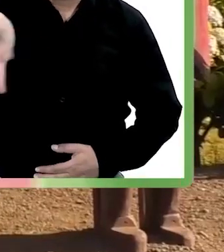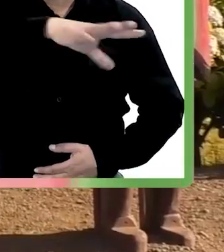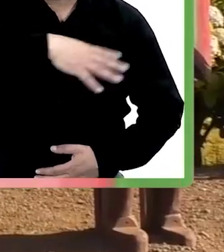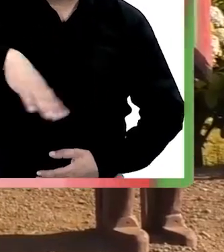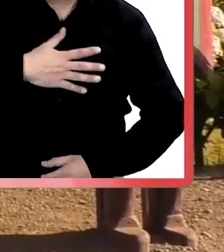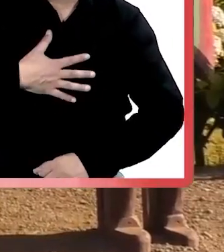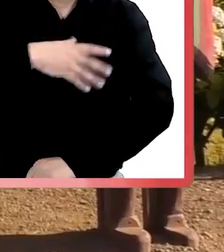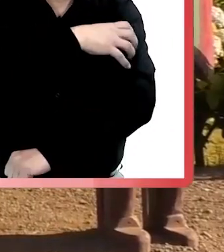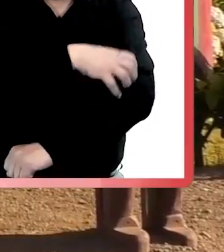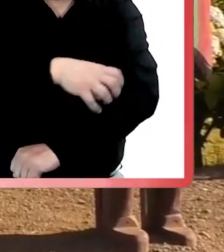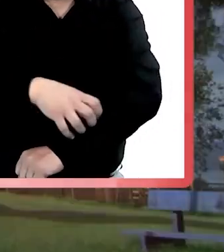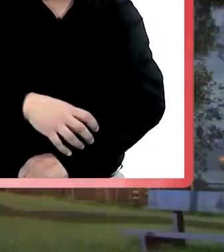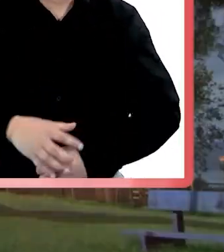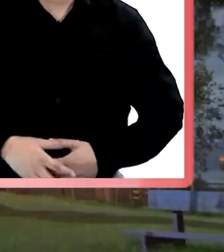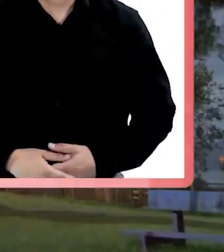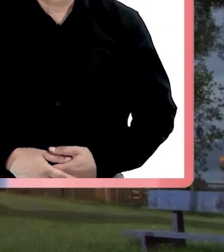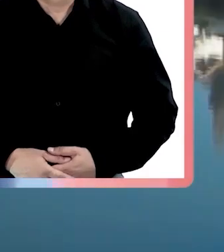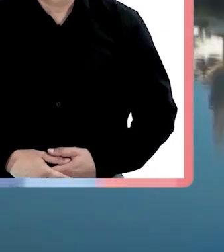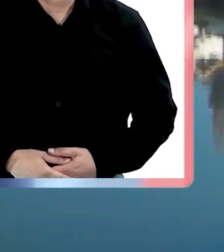Somos las regiones.